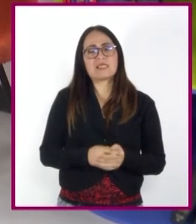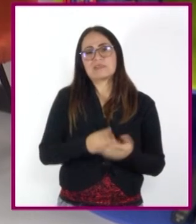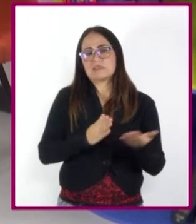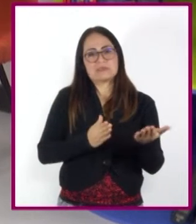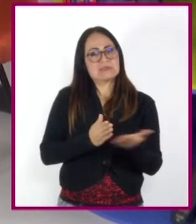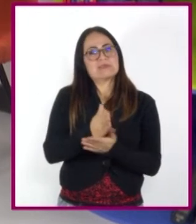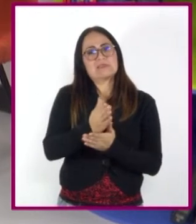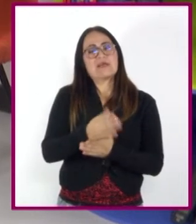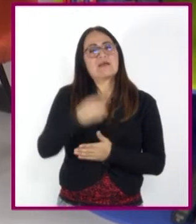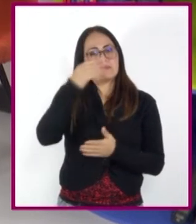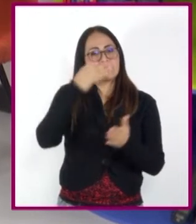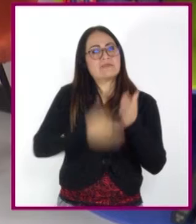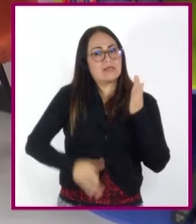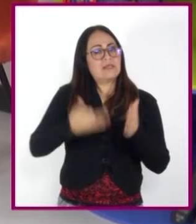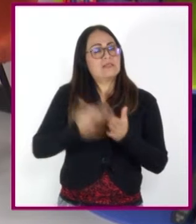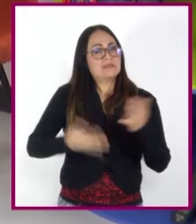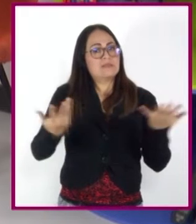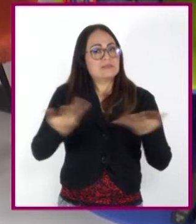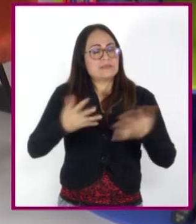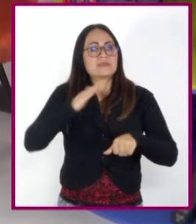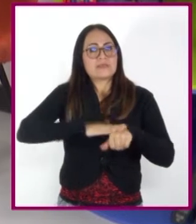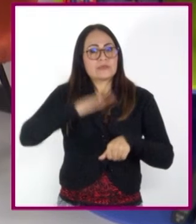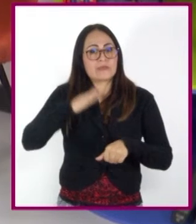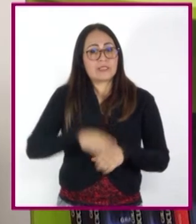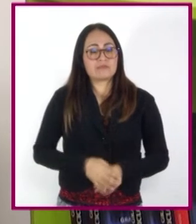camino aún es largo. ¿Cierto, Evelyn?